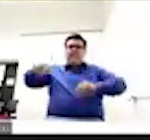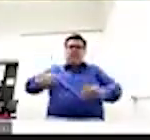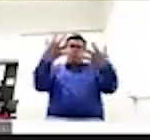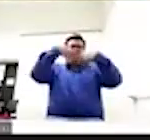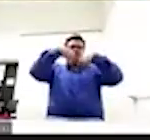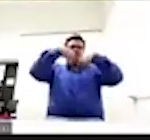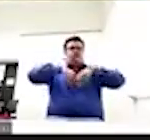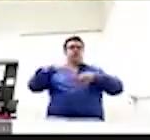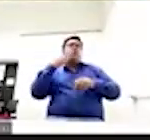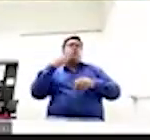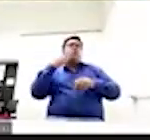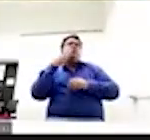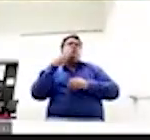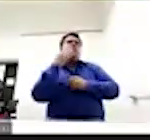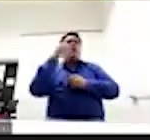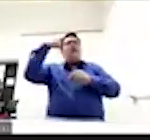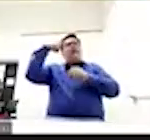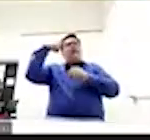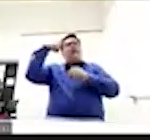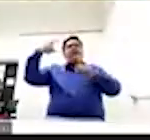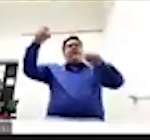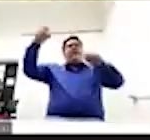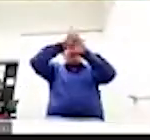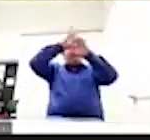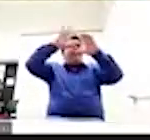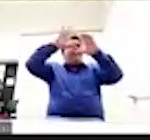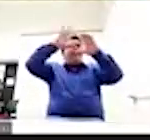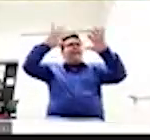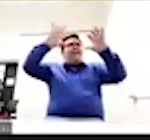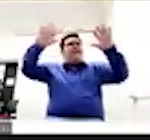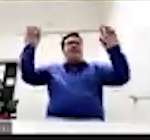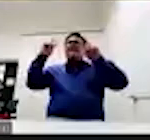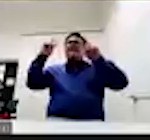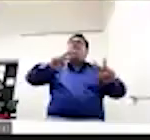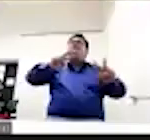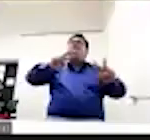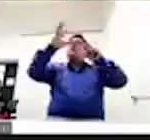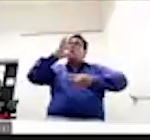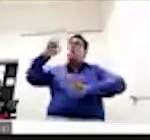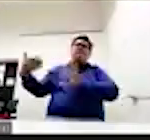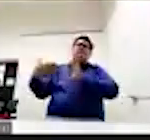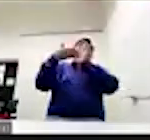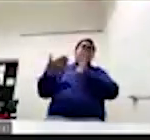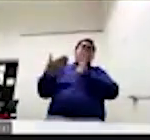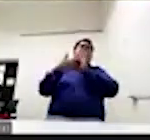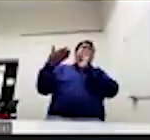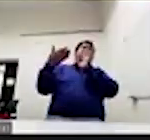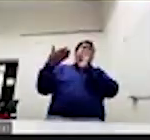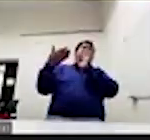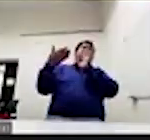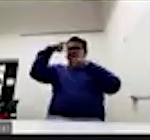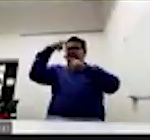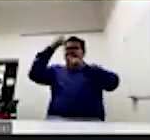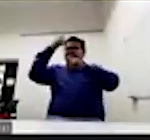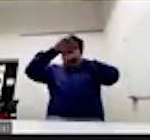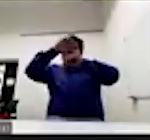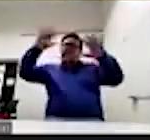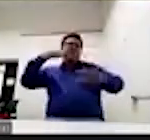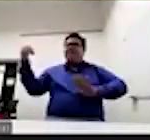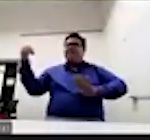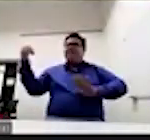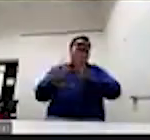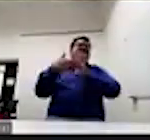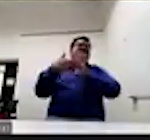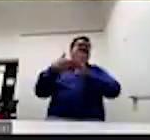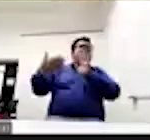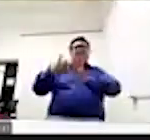que sueña mientras la atropella el hombre. Soy una mujer que siempre vuelve a ser atropellada. Soy una mujer que no